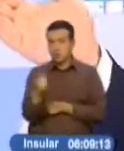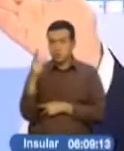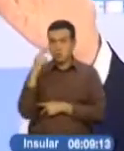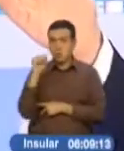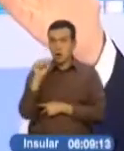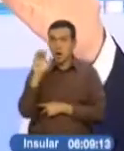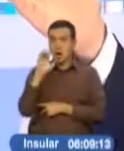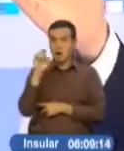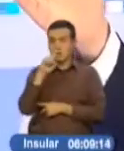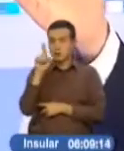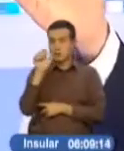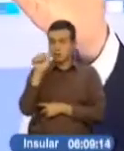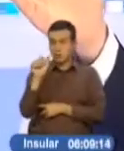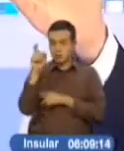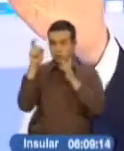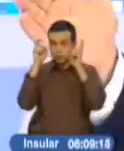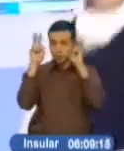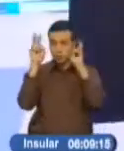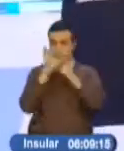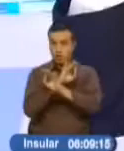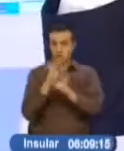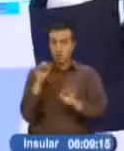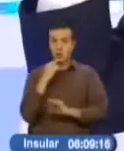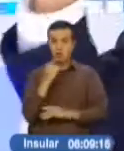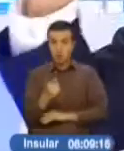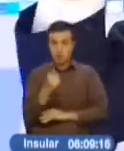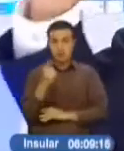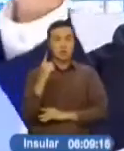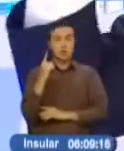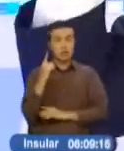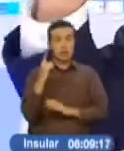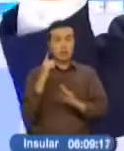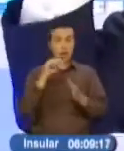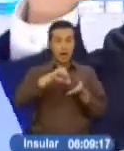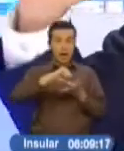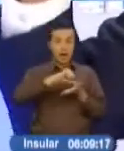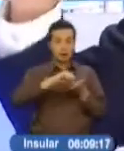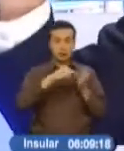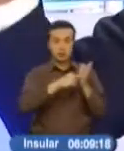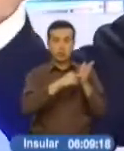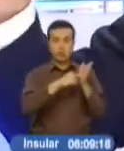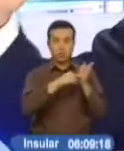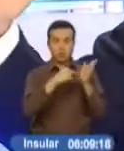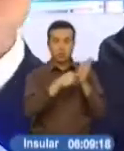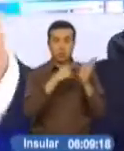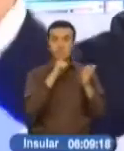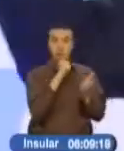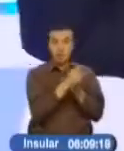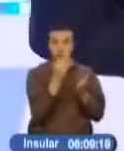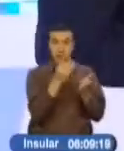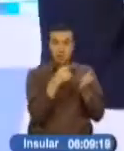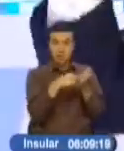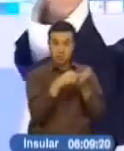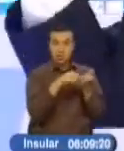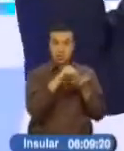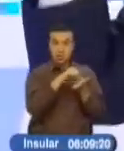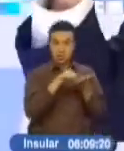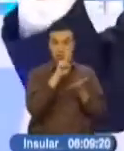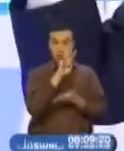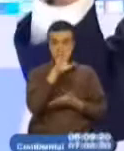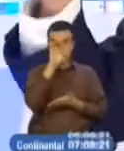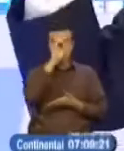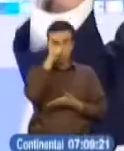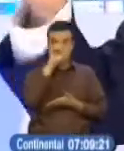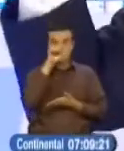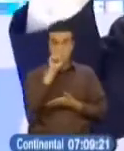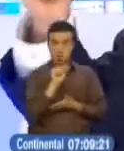que es la Agencia de Regulación en Control Sanitario, dice claramente que este aceite no es light, como dice esta empresa, porque no tiene el